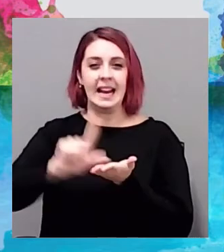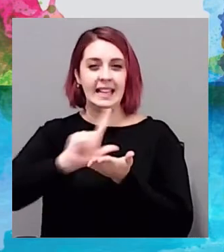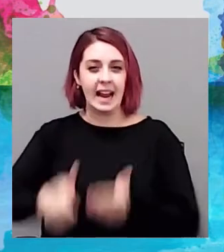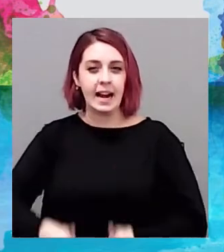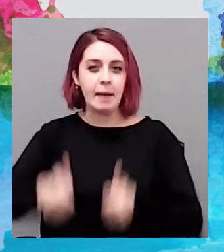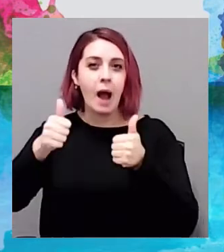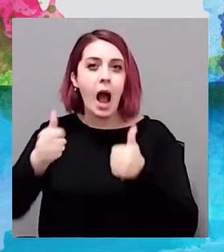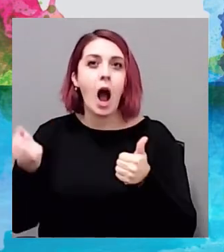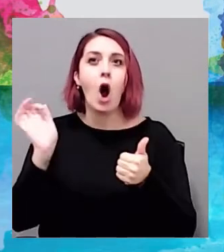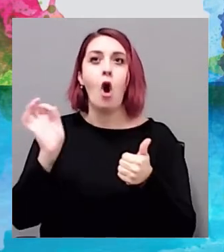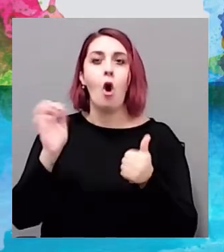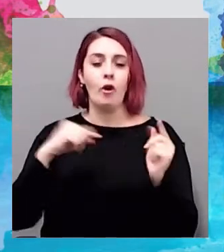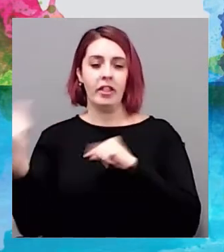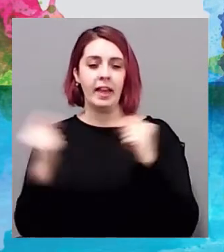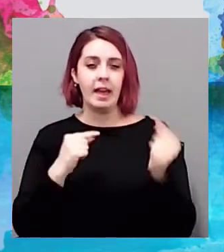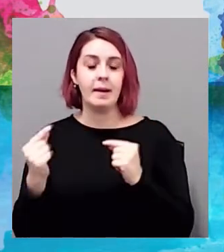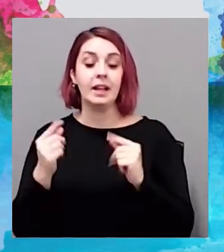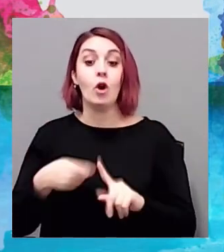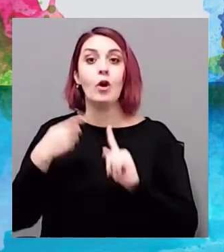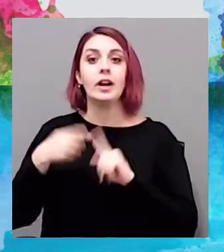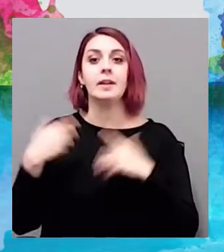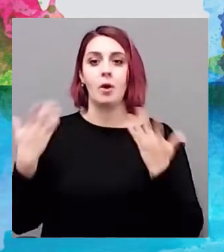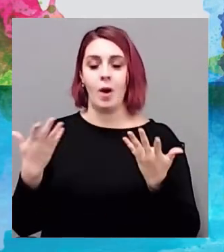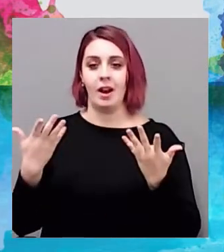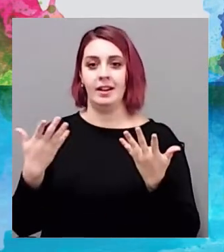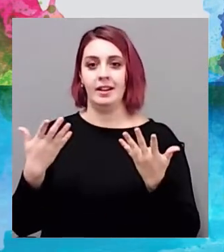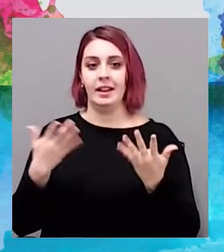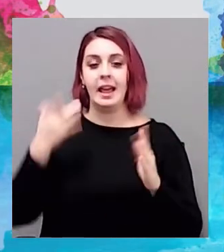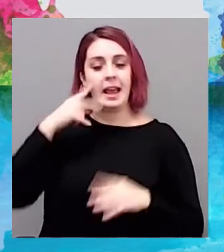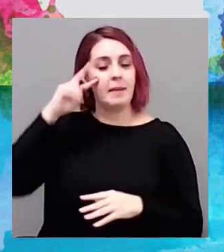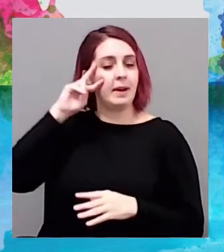de debate, que sirve para complementar esa experiencia.